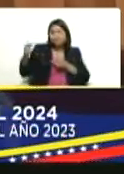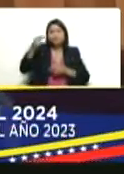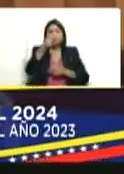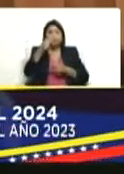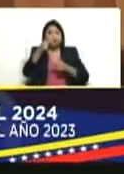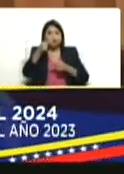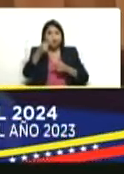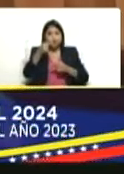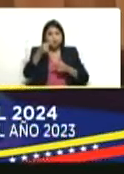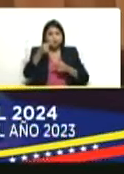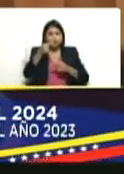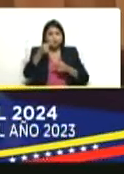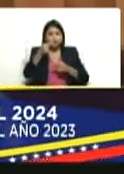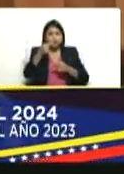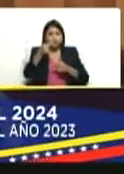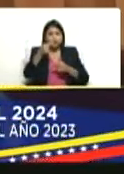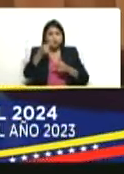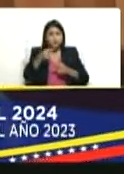y menos del pueblo.